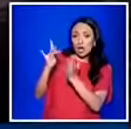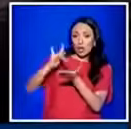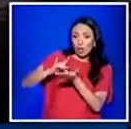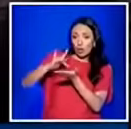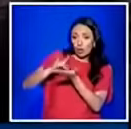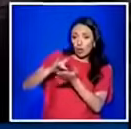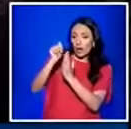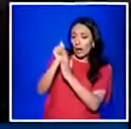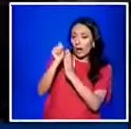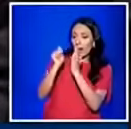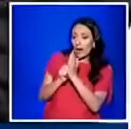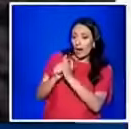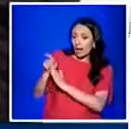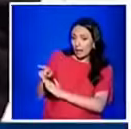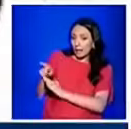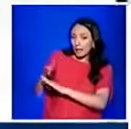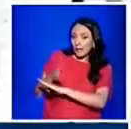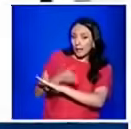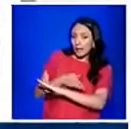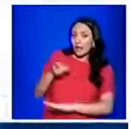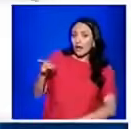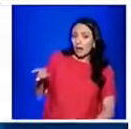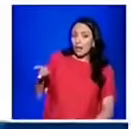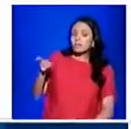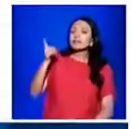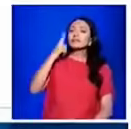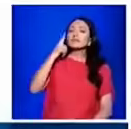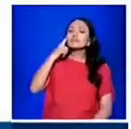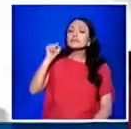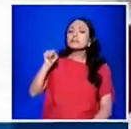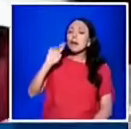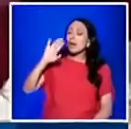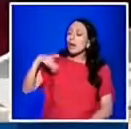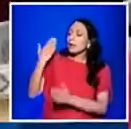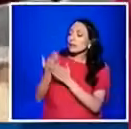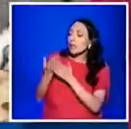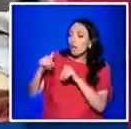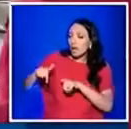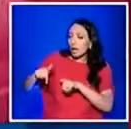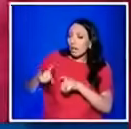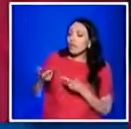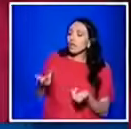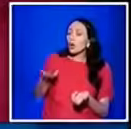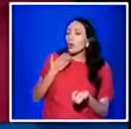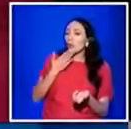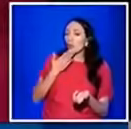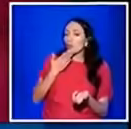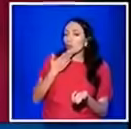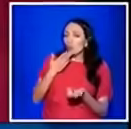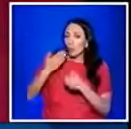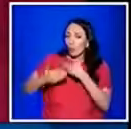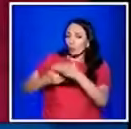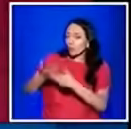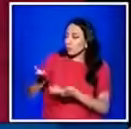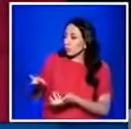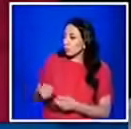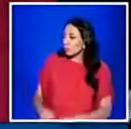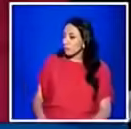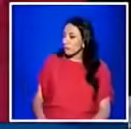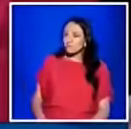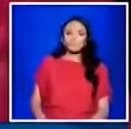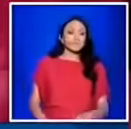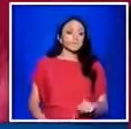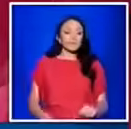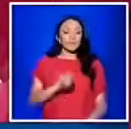incluso previo para poder incluso llegar hasta este punto, sí. Y poder ya iniciar con el proceso, ¿no? Sí, es